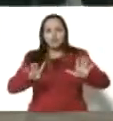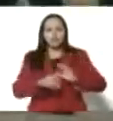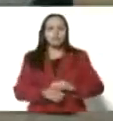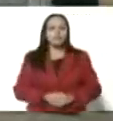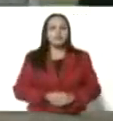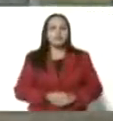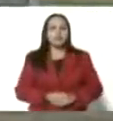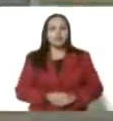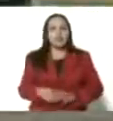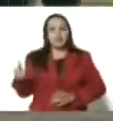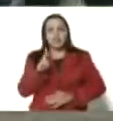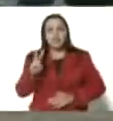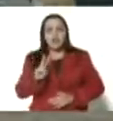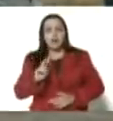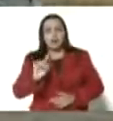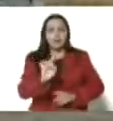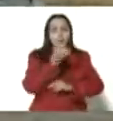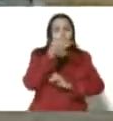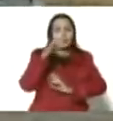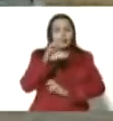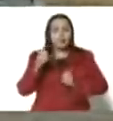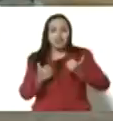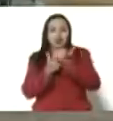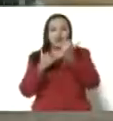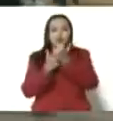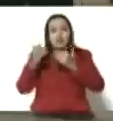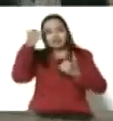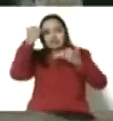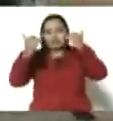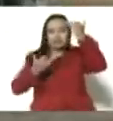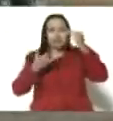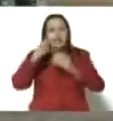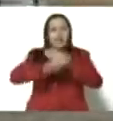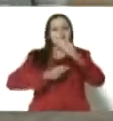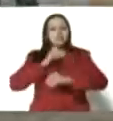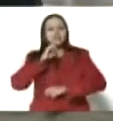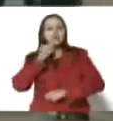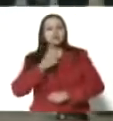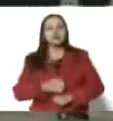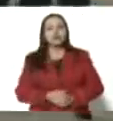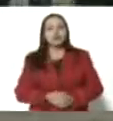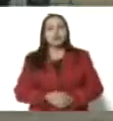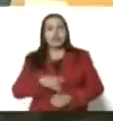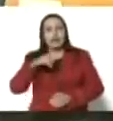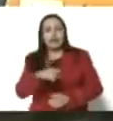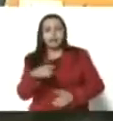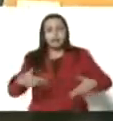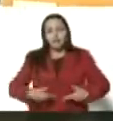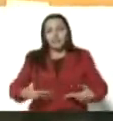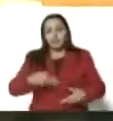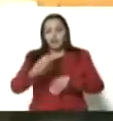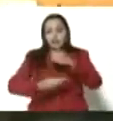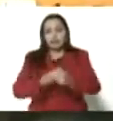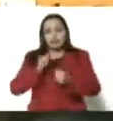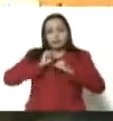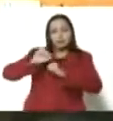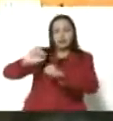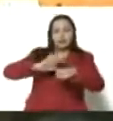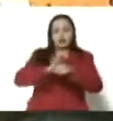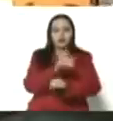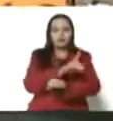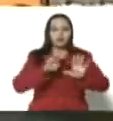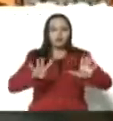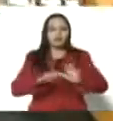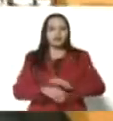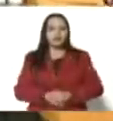que Venezuela fue uno de los primeros países en respaldar las iniciativas de Rusia en esta ardua lucha contra el COVID-19.